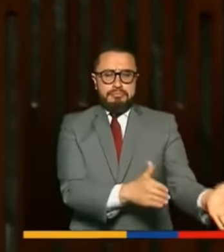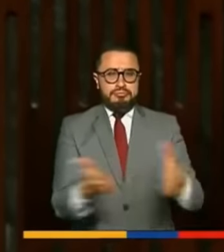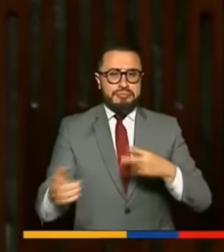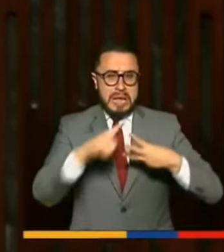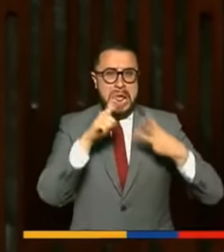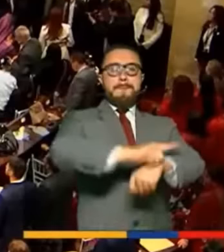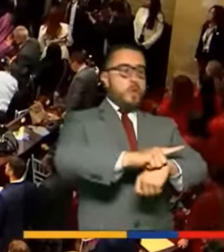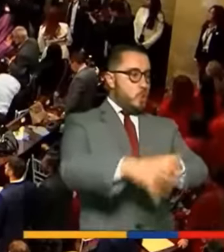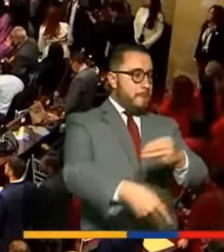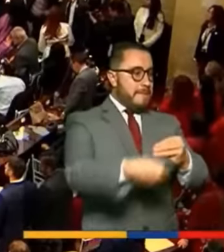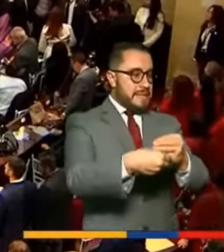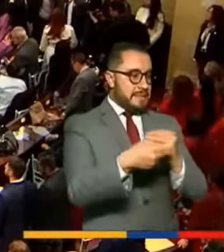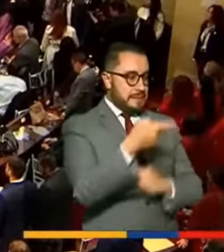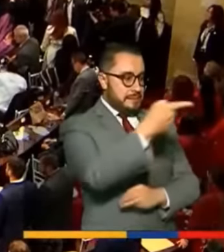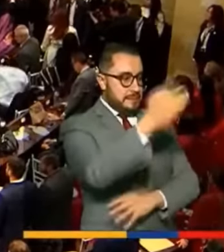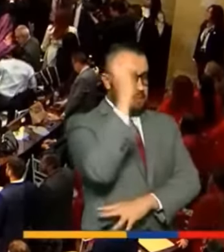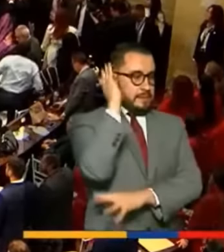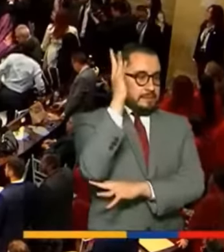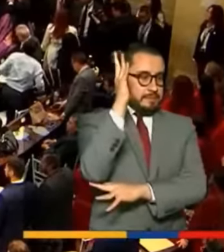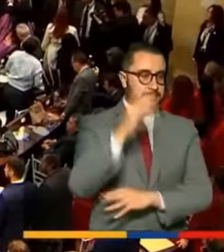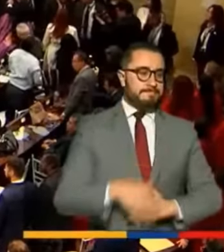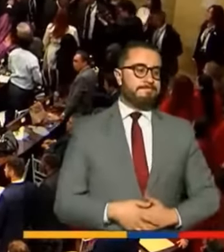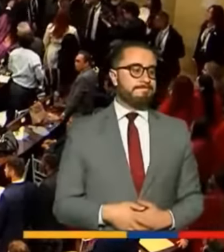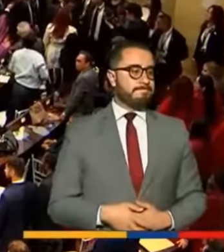somos potencia.